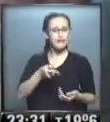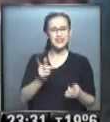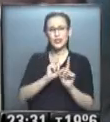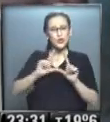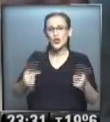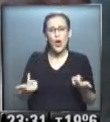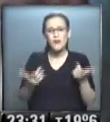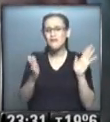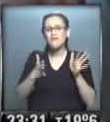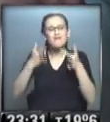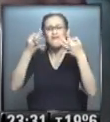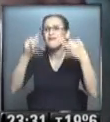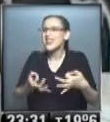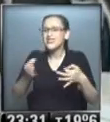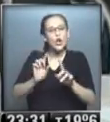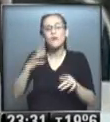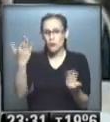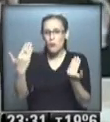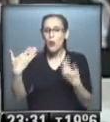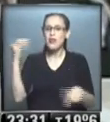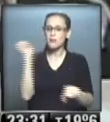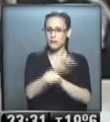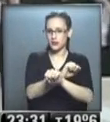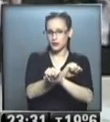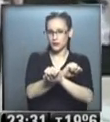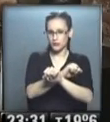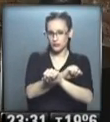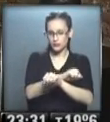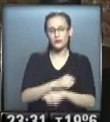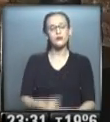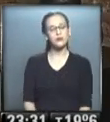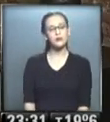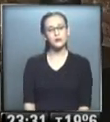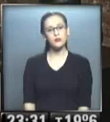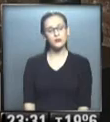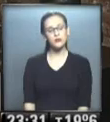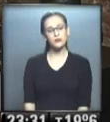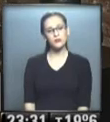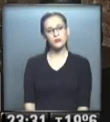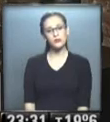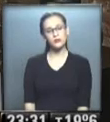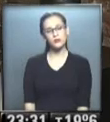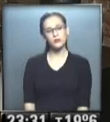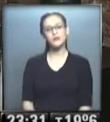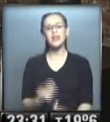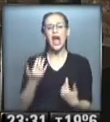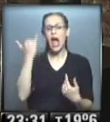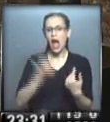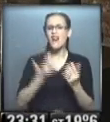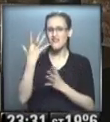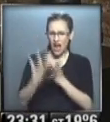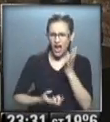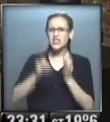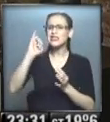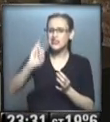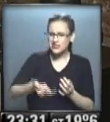realmente absolutamente condenables, ¿no? Yo creo que ahí hay una gran mayoría, que uno podrá discutir que hubo errores por parte de